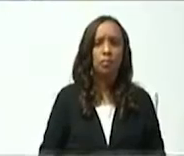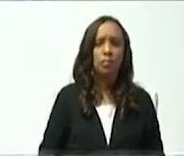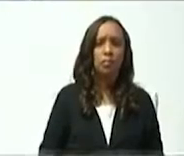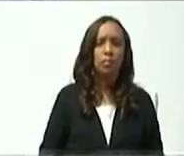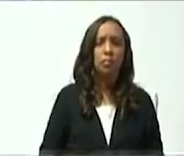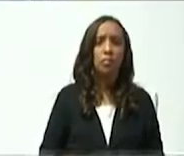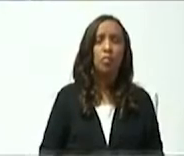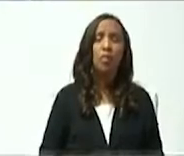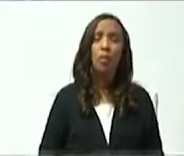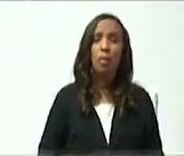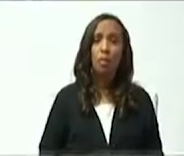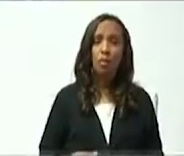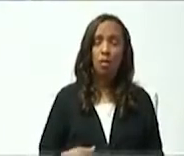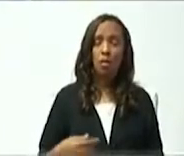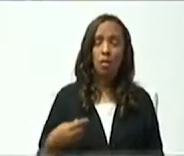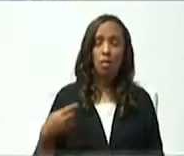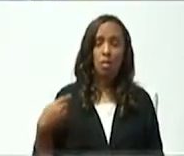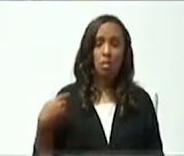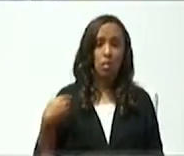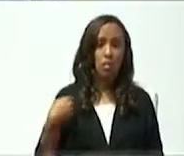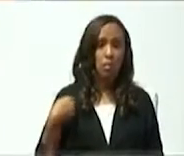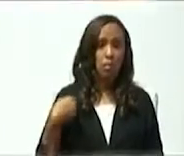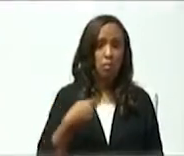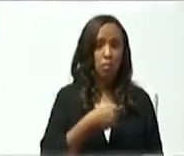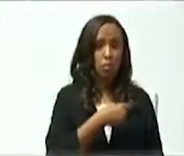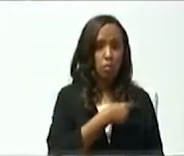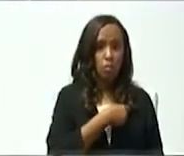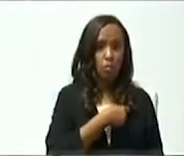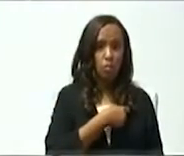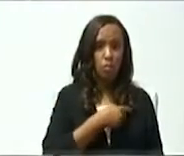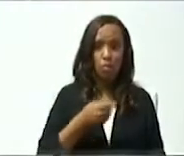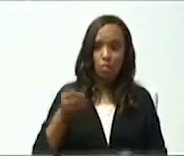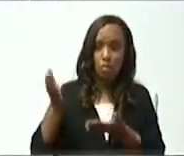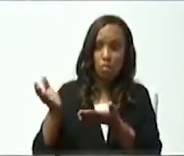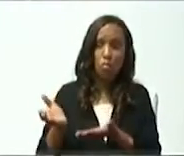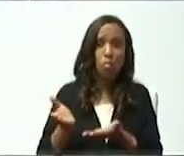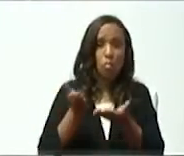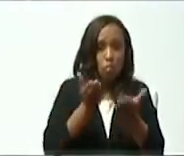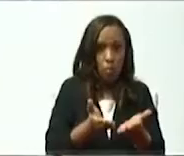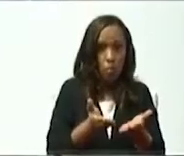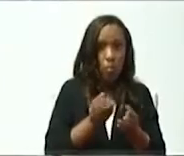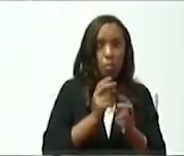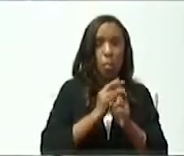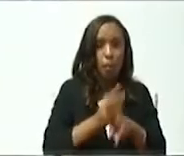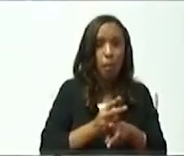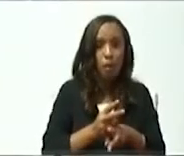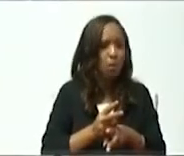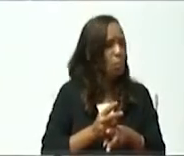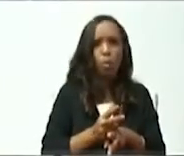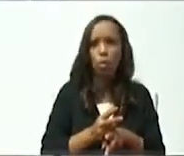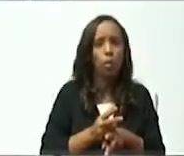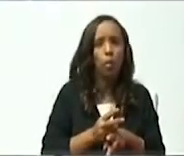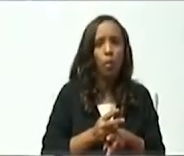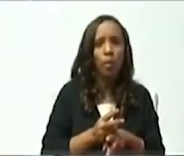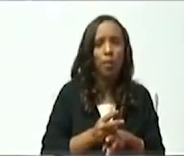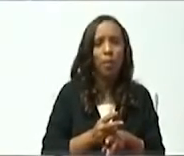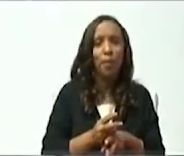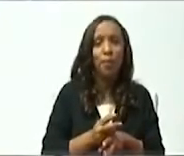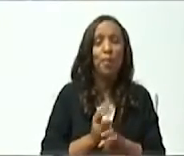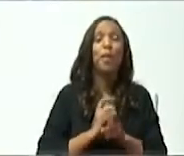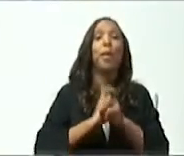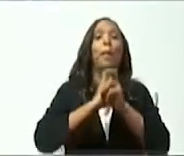aunque nosotros no proponemos los préstamos somos los que cargamos con la culpa y un contexto de pandemia